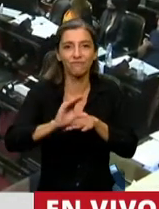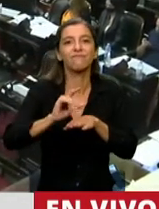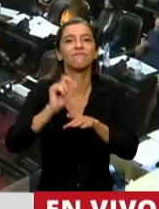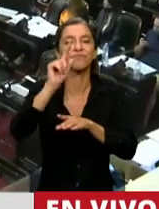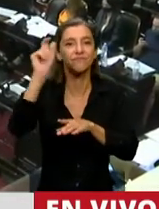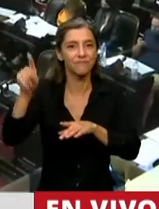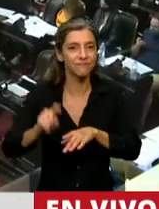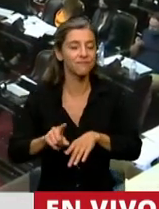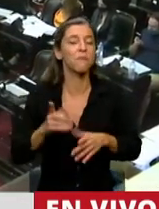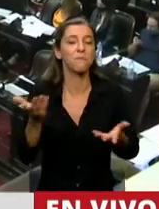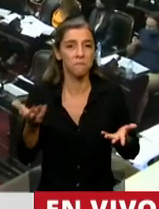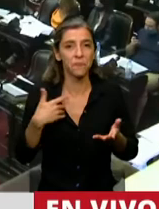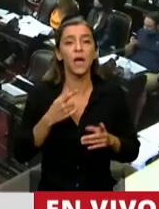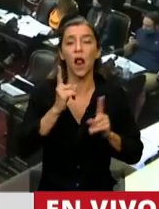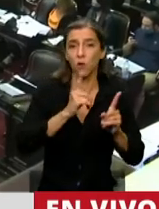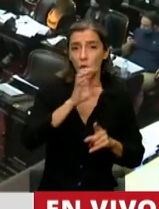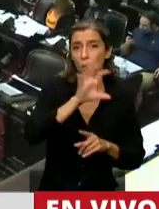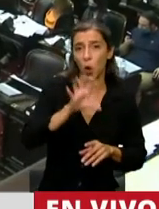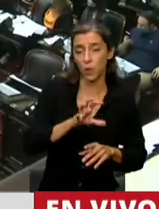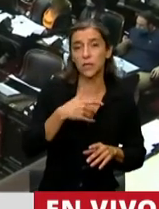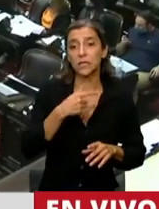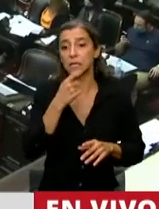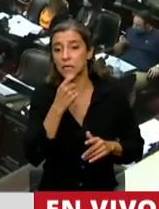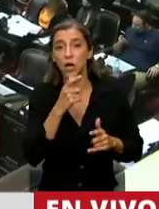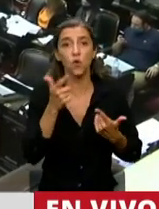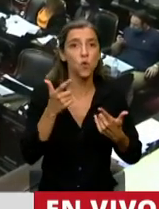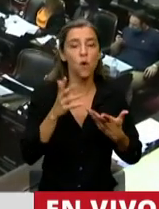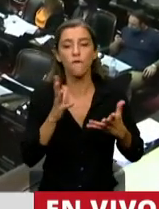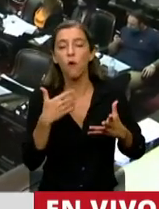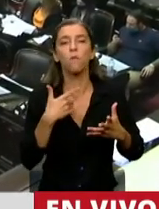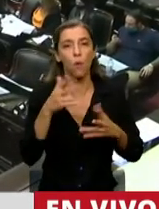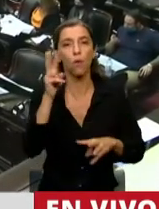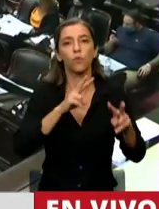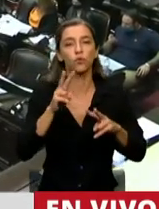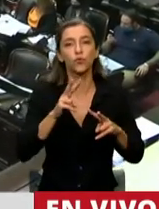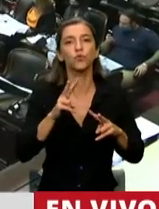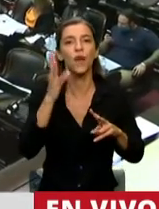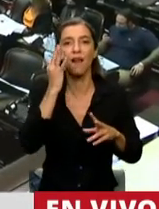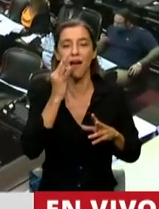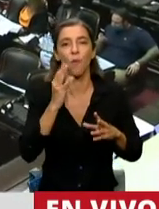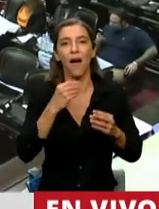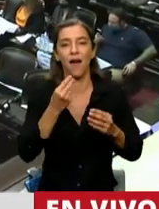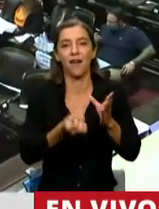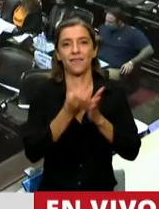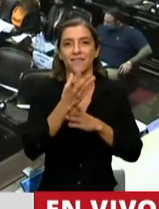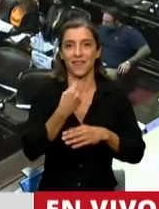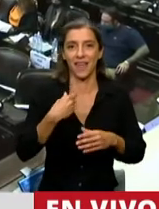existe la ciencia y la tecnología y donde no también se pueda comprometer para darle volumen a ese presupuesto que estamos